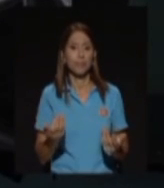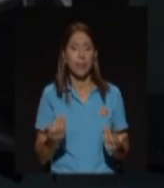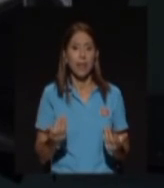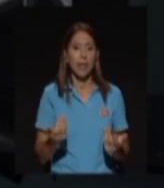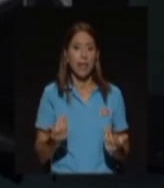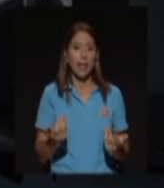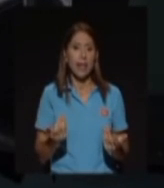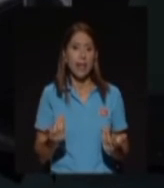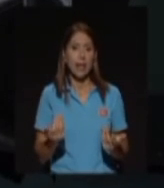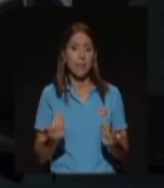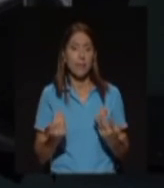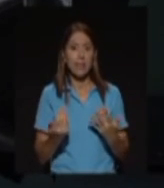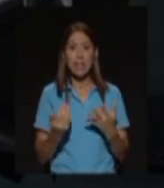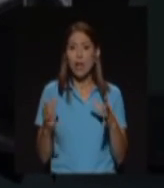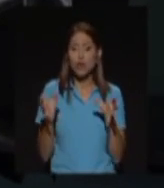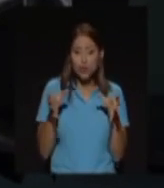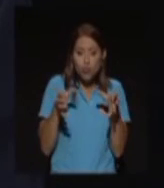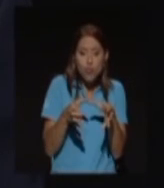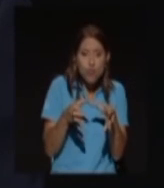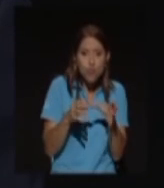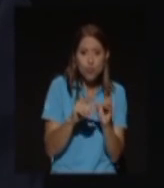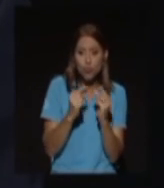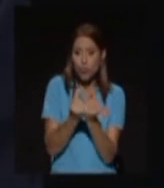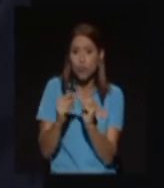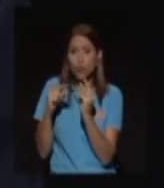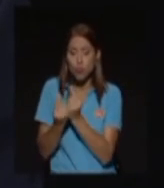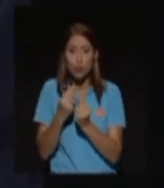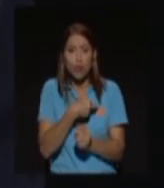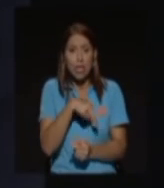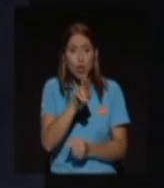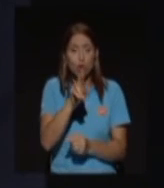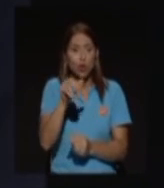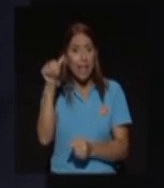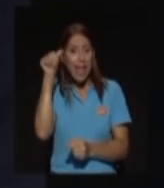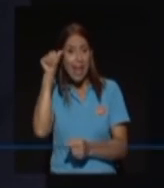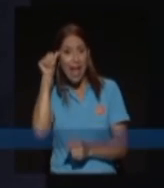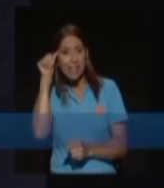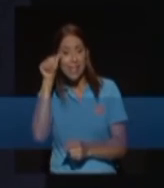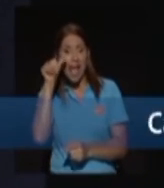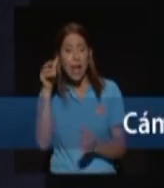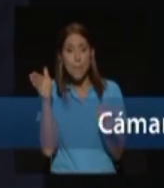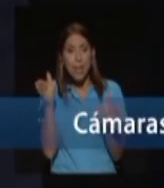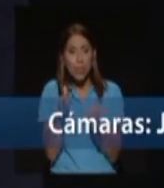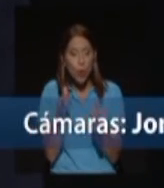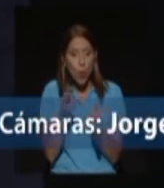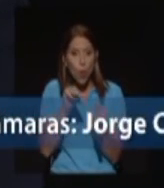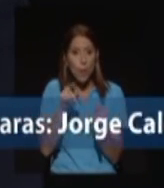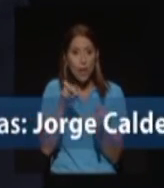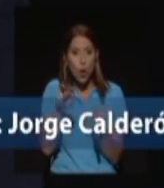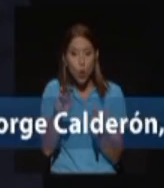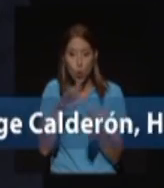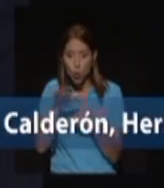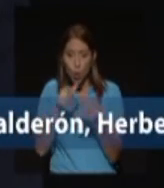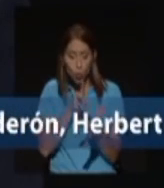de los movimientos religiosos en Asia Menor, ¿verdad?, es decir, contenidos en la